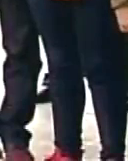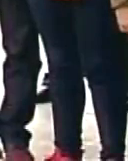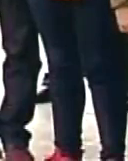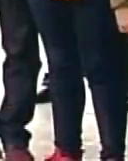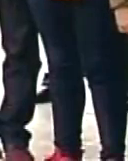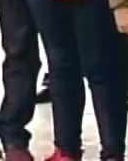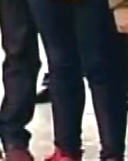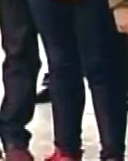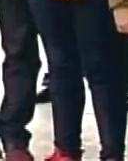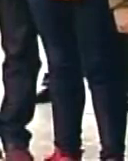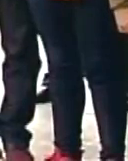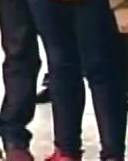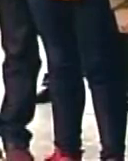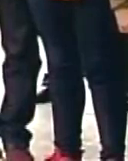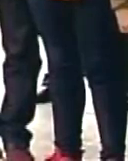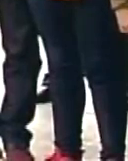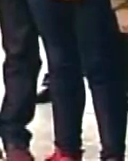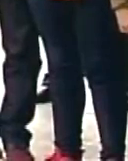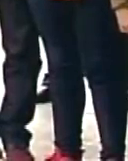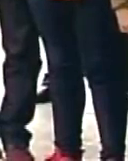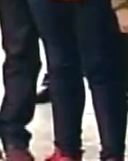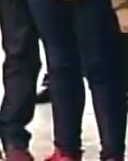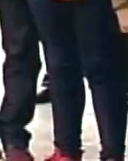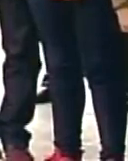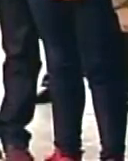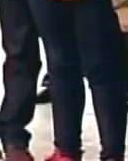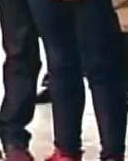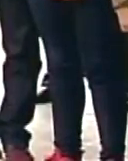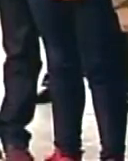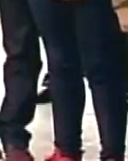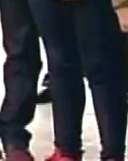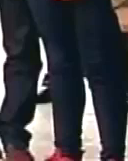Buenas tardes a toda Venezuela. Buenas tardes, queridos compañeros.